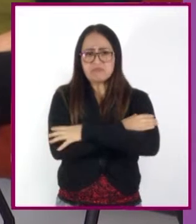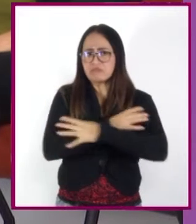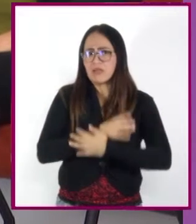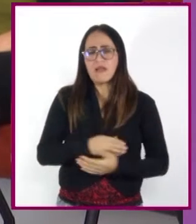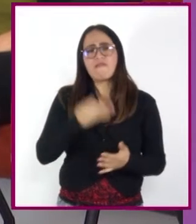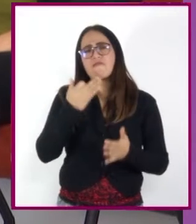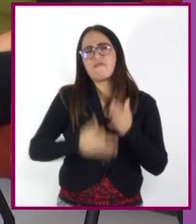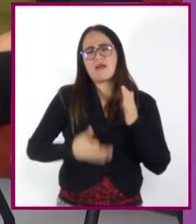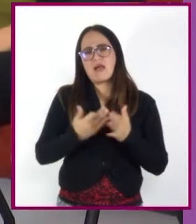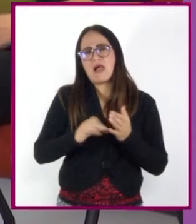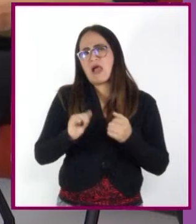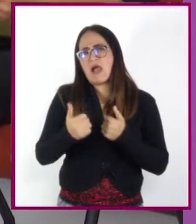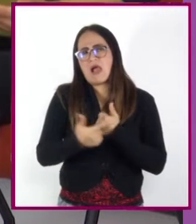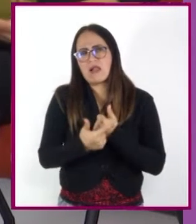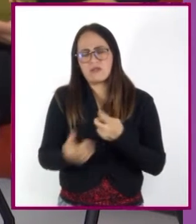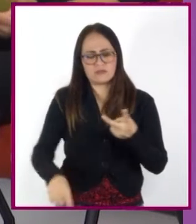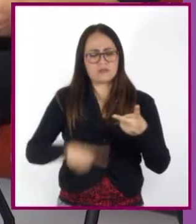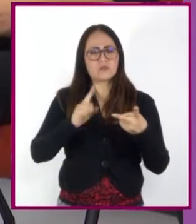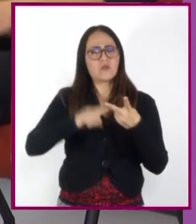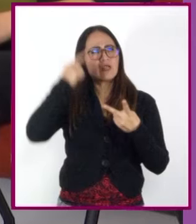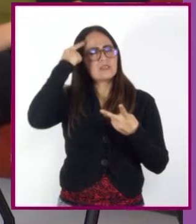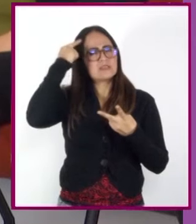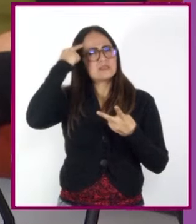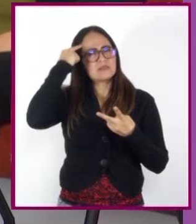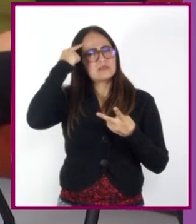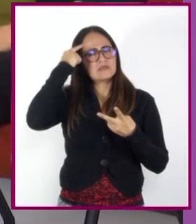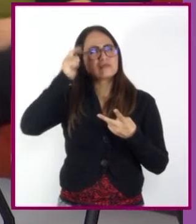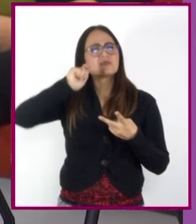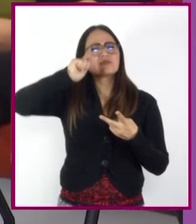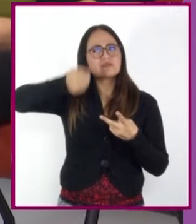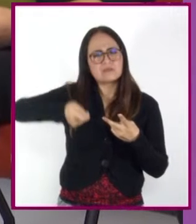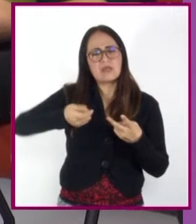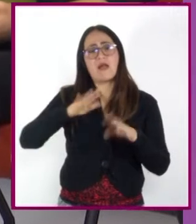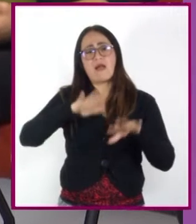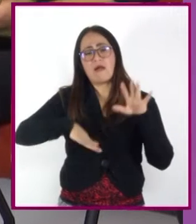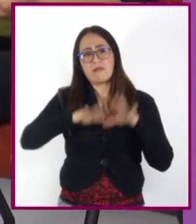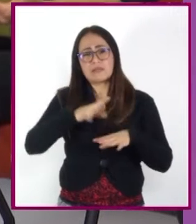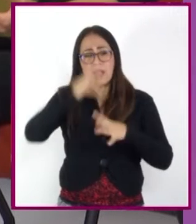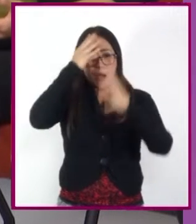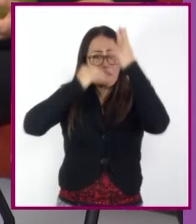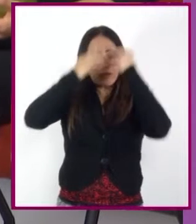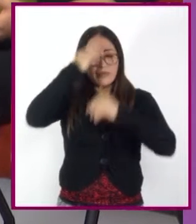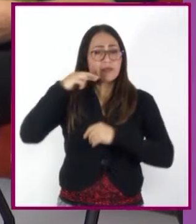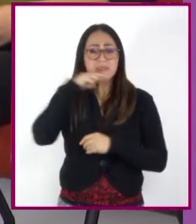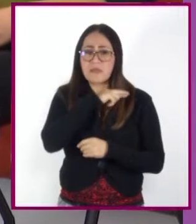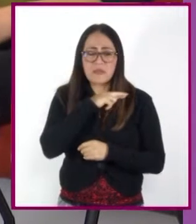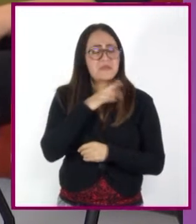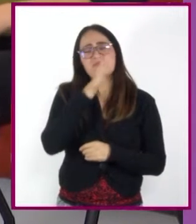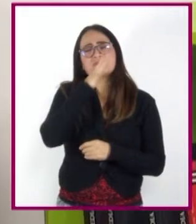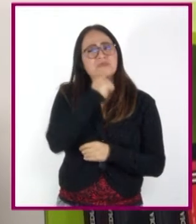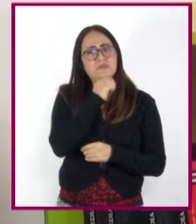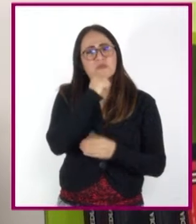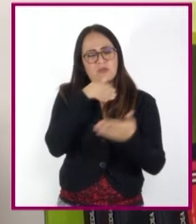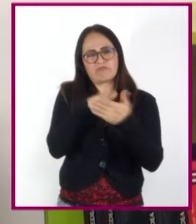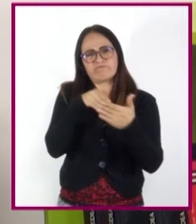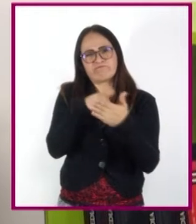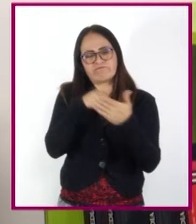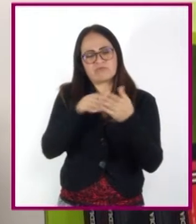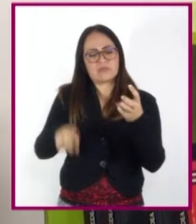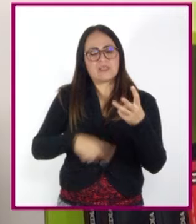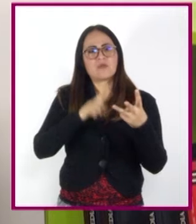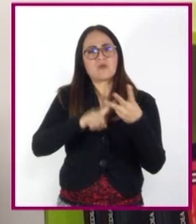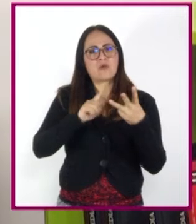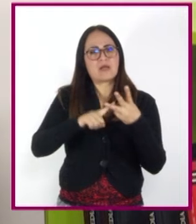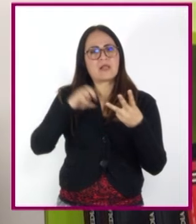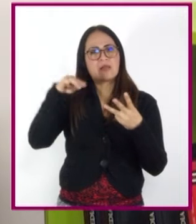corporal. La discapacidad intelectual, que se refiere a la dificultad para aprender con rapidez. La discapacidad